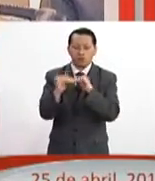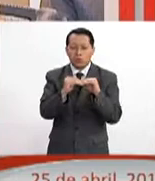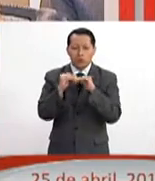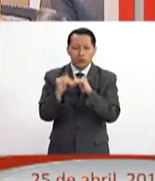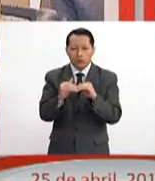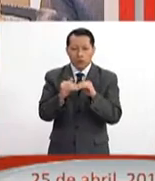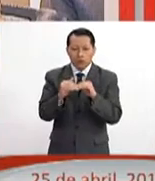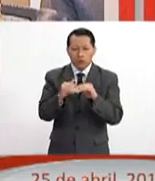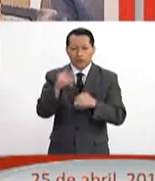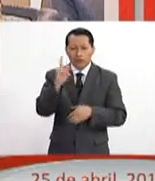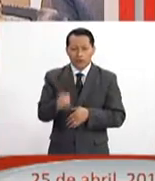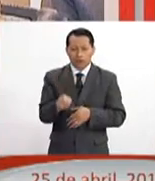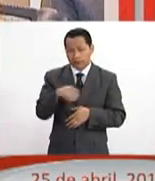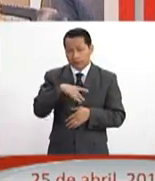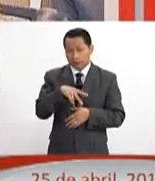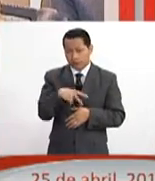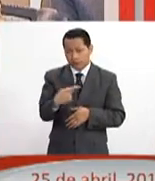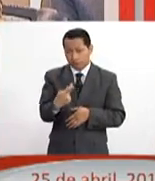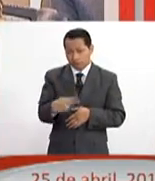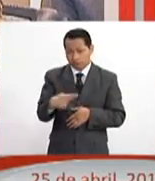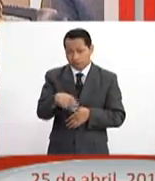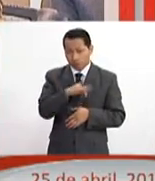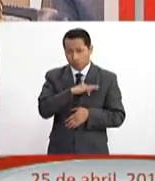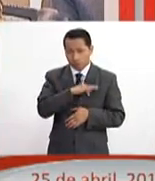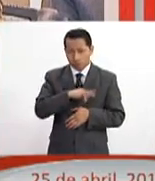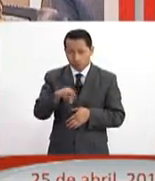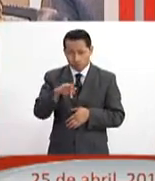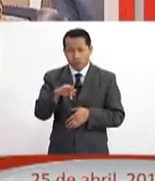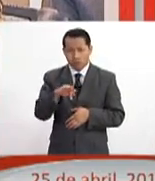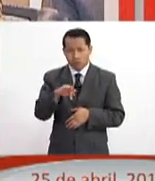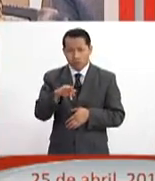reconstituye nuestra capacidad de